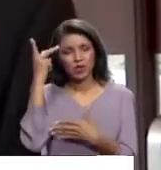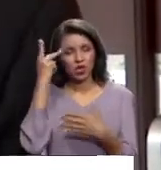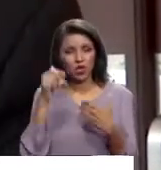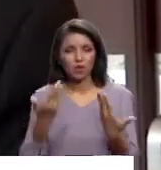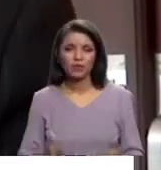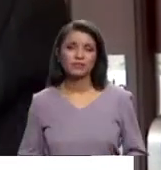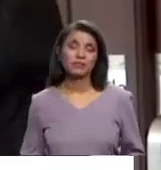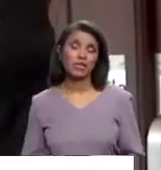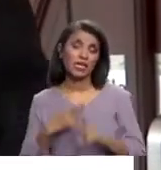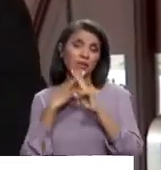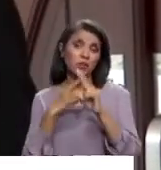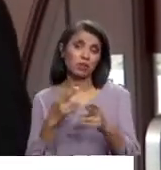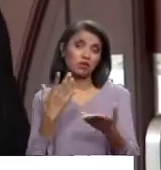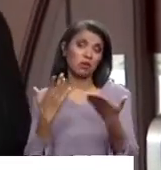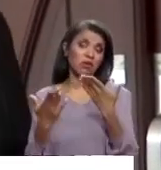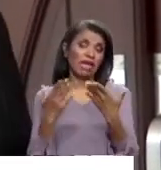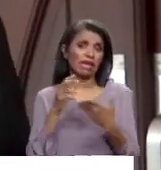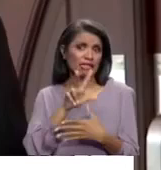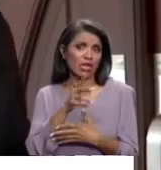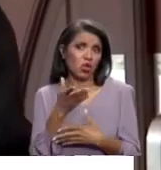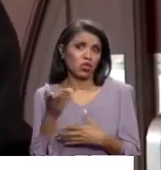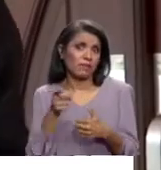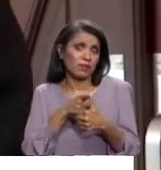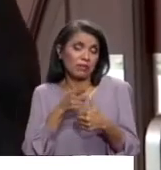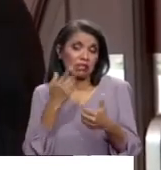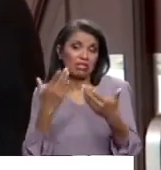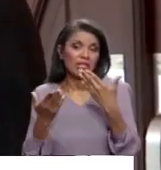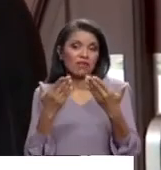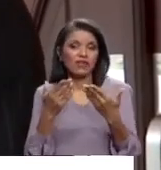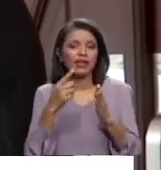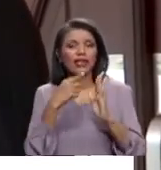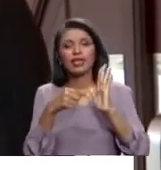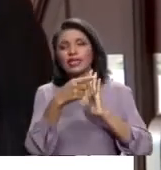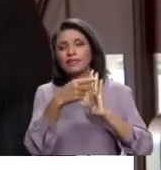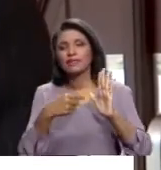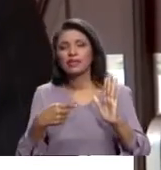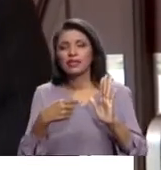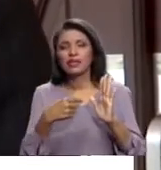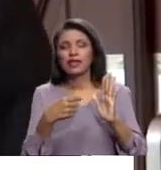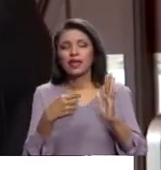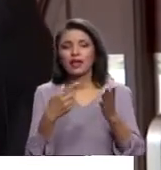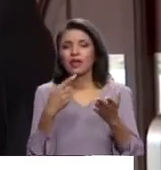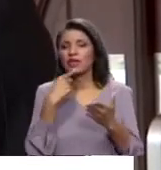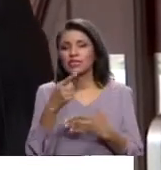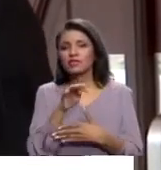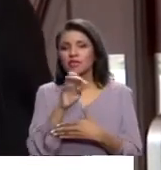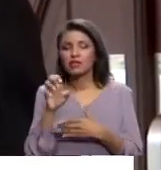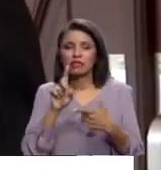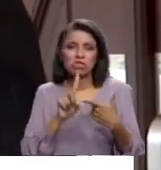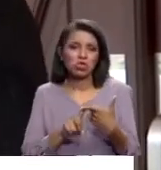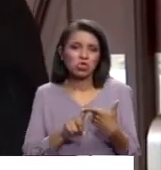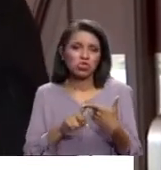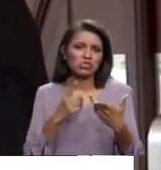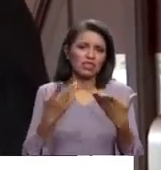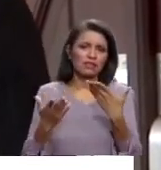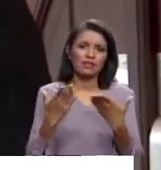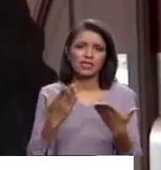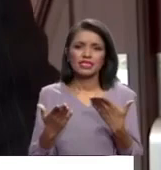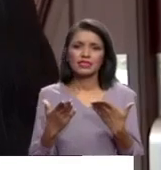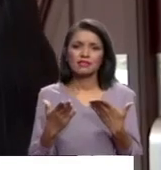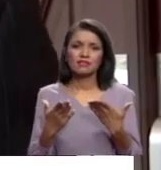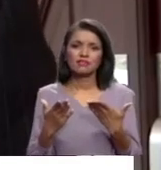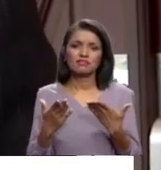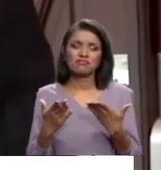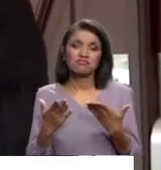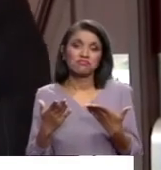ir minando los tres puestos que el Código Electoral permite para cualquier cargo de elección popular por la libre postulación. Y dos, porque de alguna u otra manera